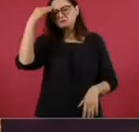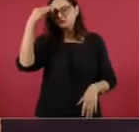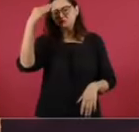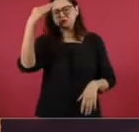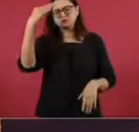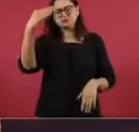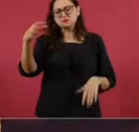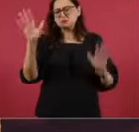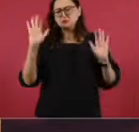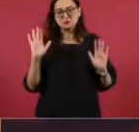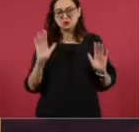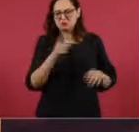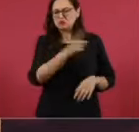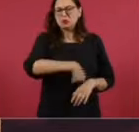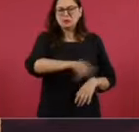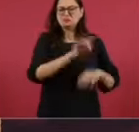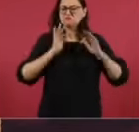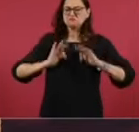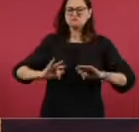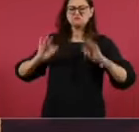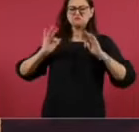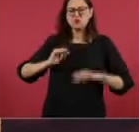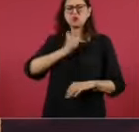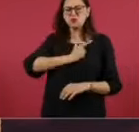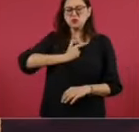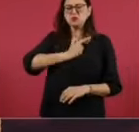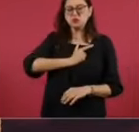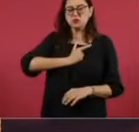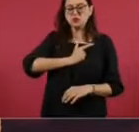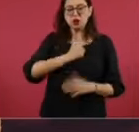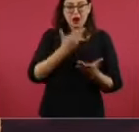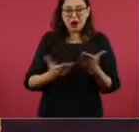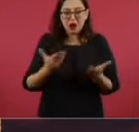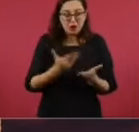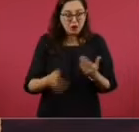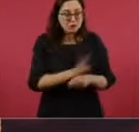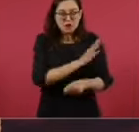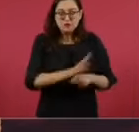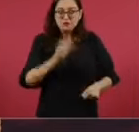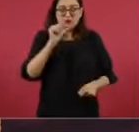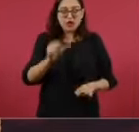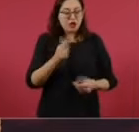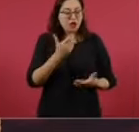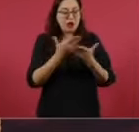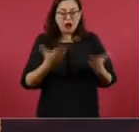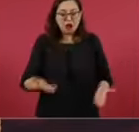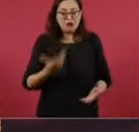leyes ahora que ya no les convienen, ya no las quieren respetar.